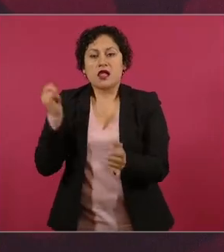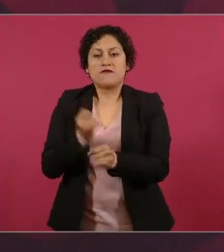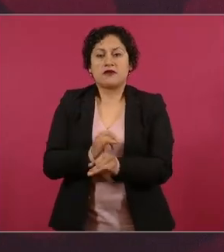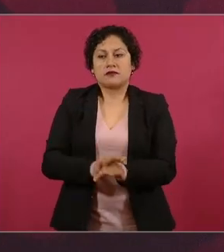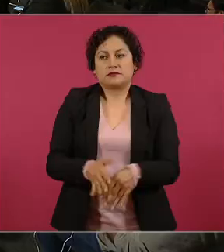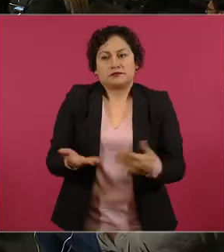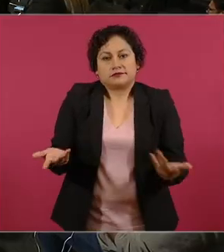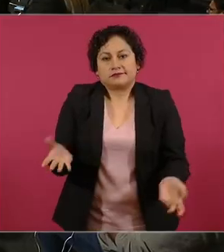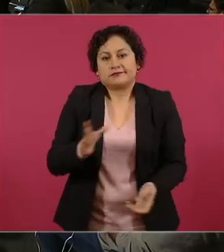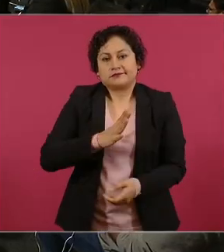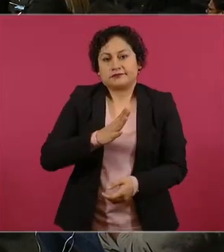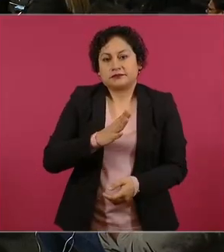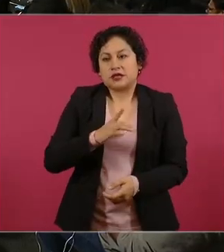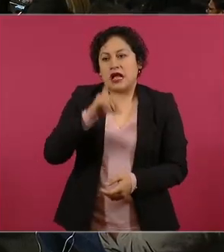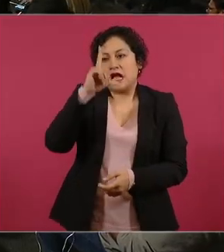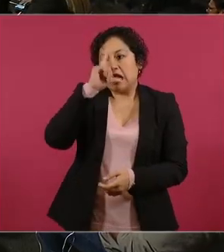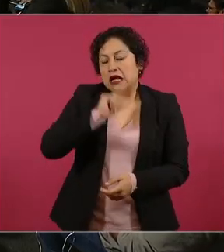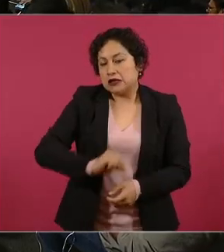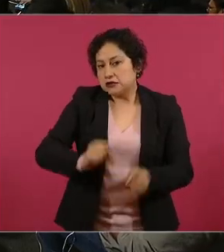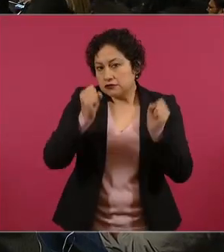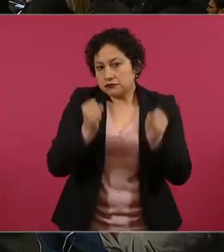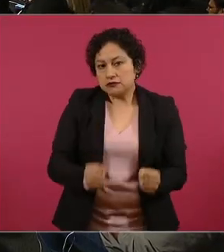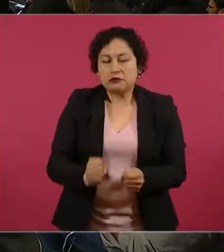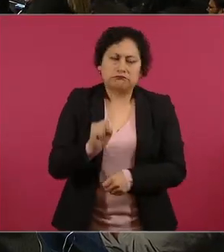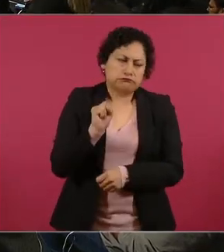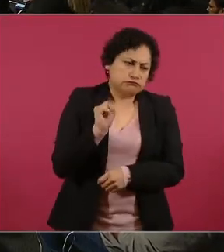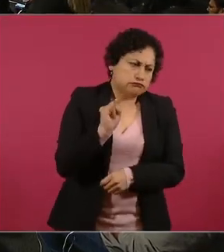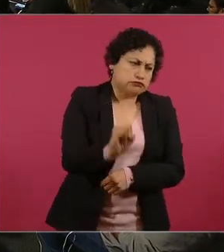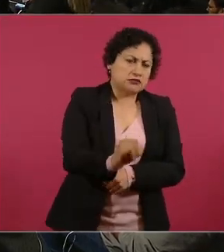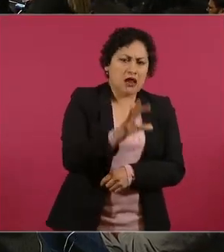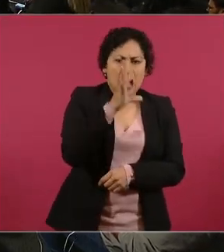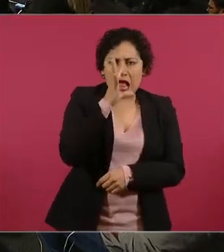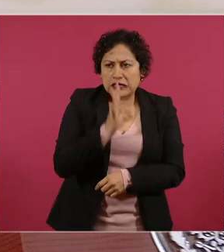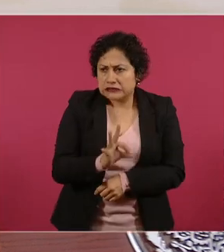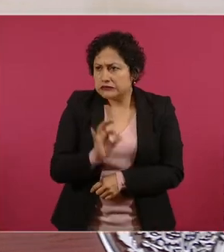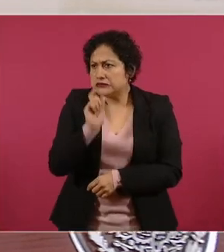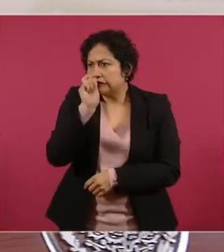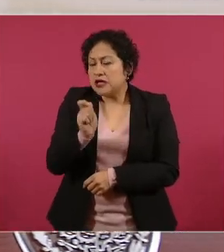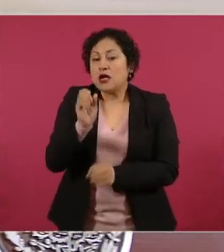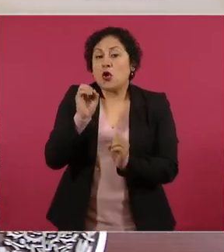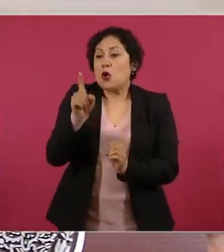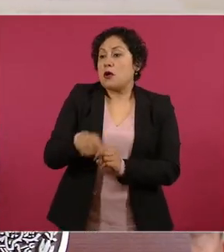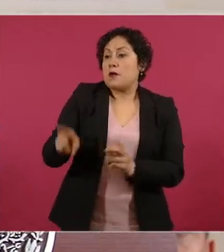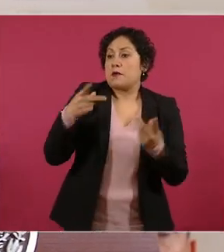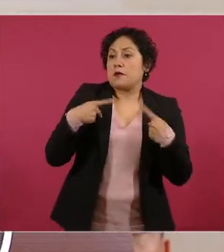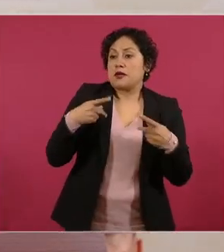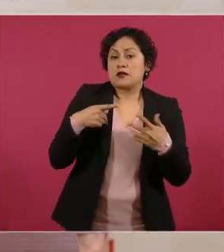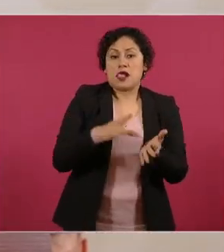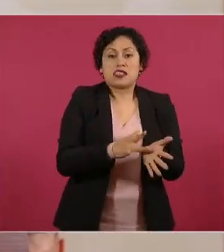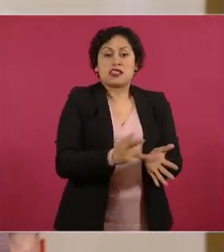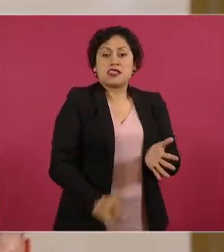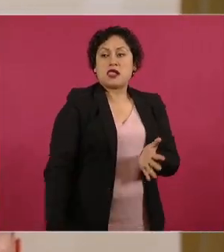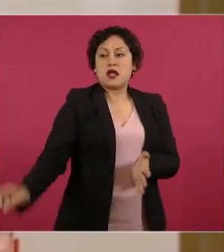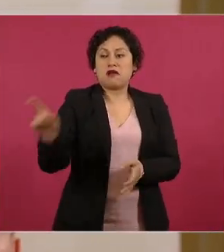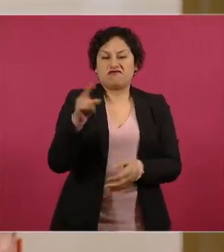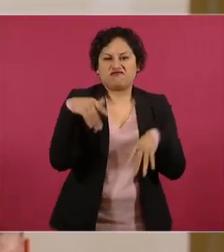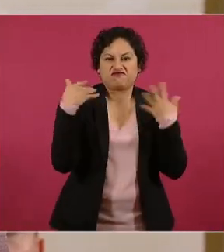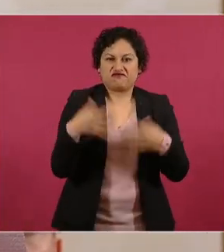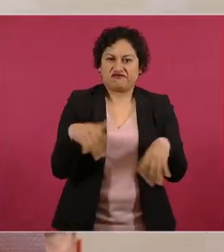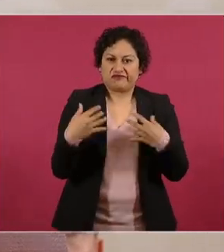sí, falló la seguridad o fueron muy buenos los hackeadores. Acuérdense de que nuestros